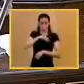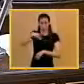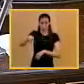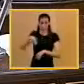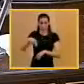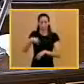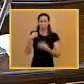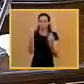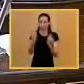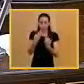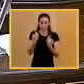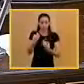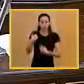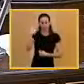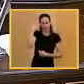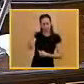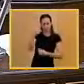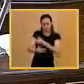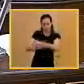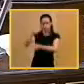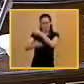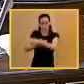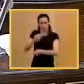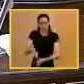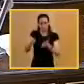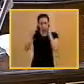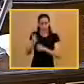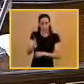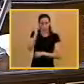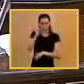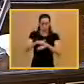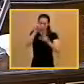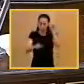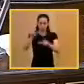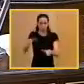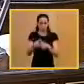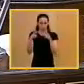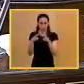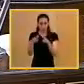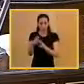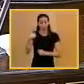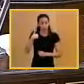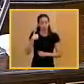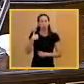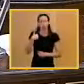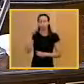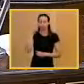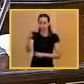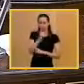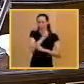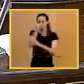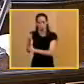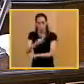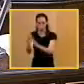certidumbre de que se produjeron avances democráticos para el conjunto de los ciudadanos del Estado español, que contaron siempre con nuestro apoyo, aunque